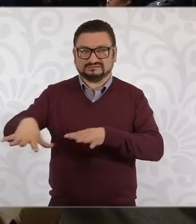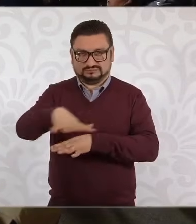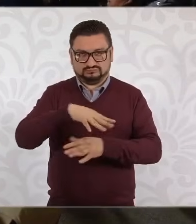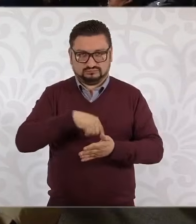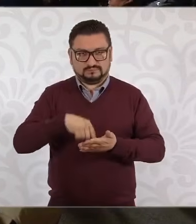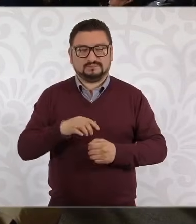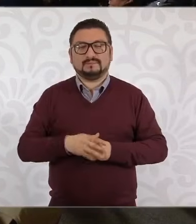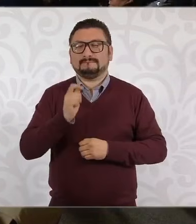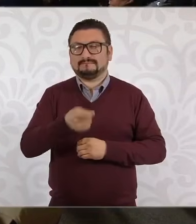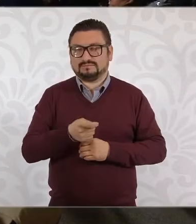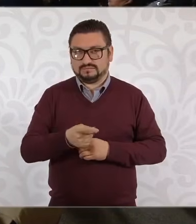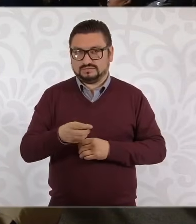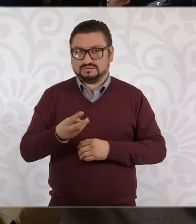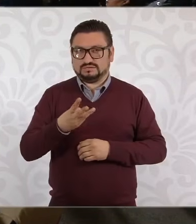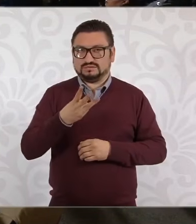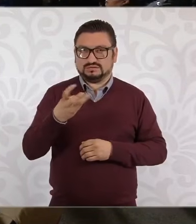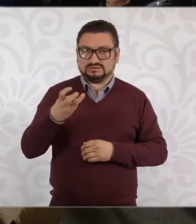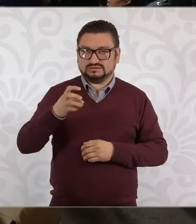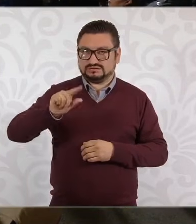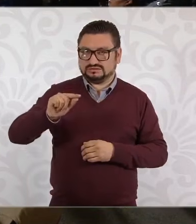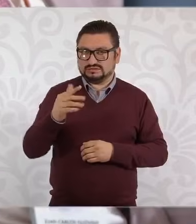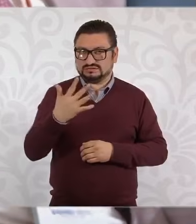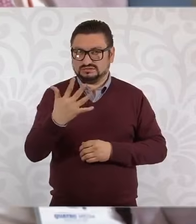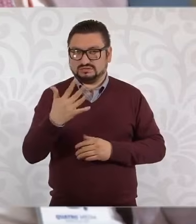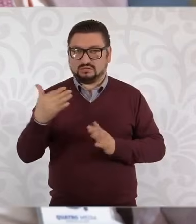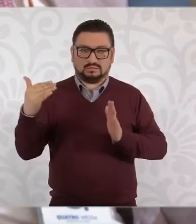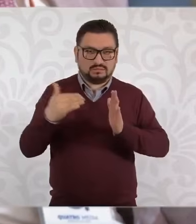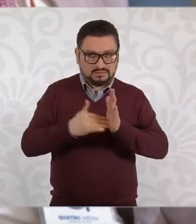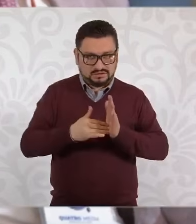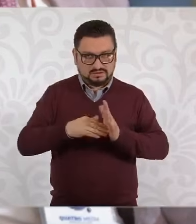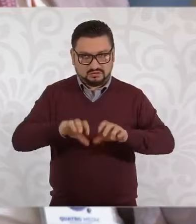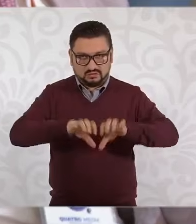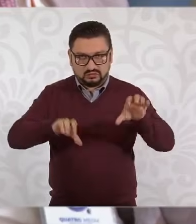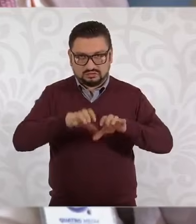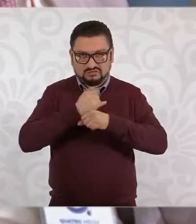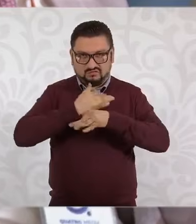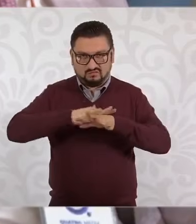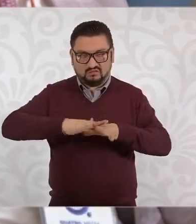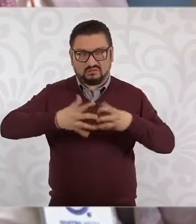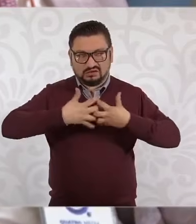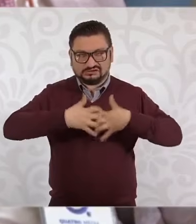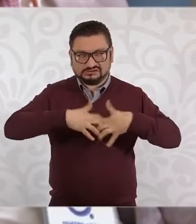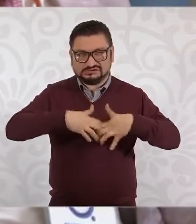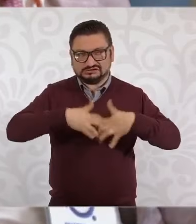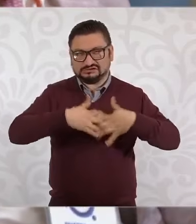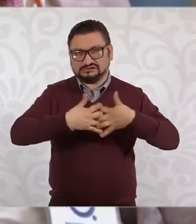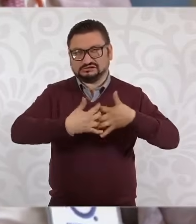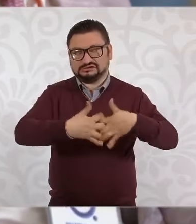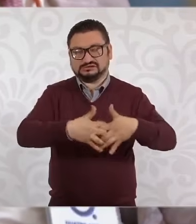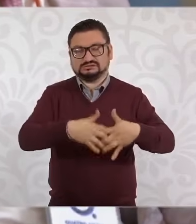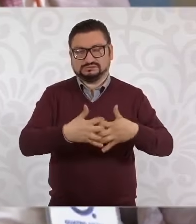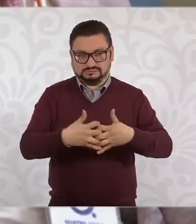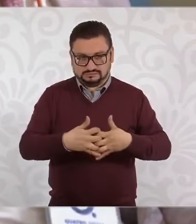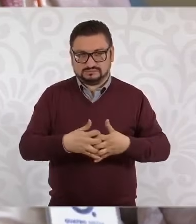que representa 375,000 computadoras procesando datos en tiempo real y en